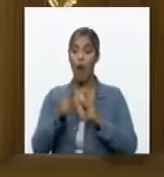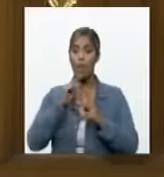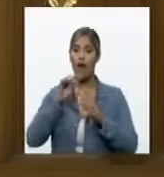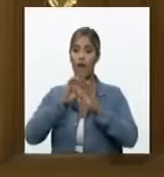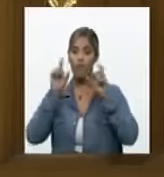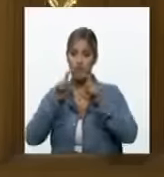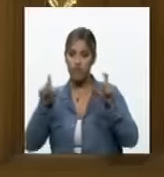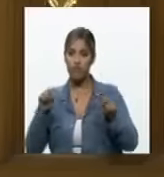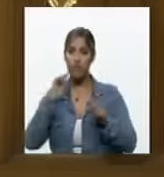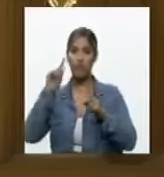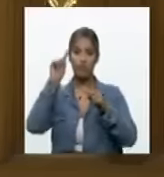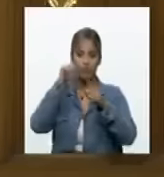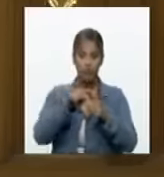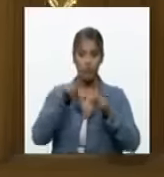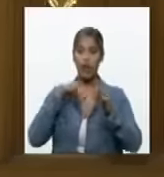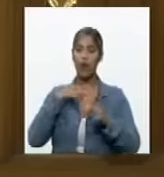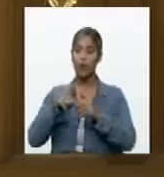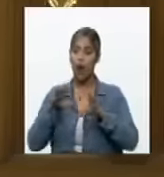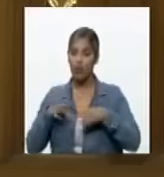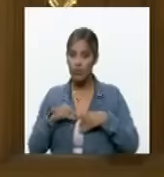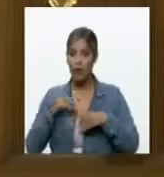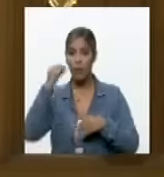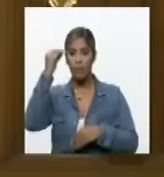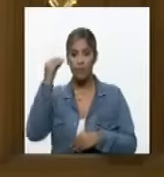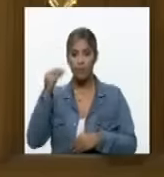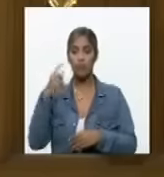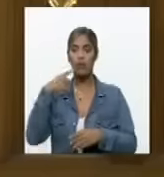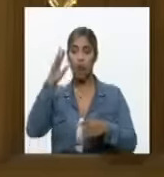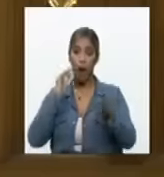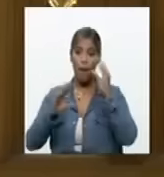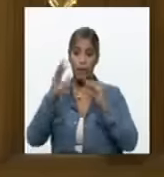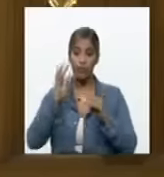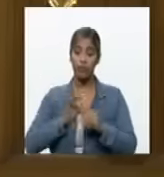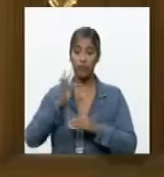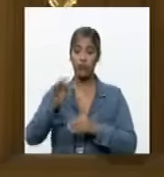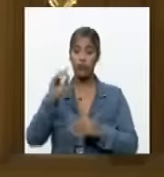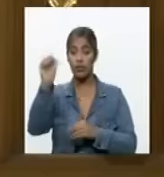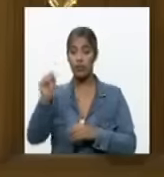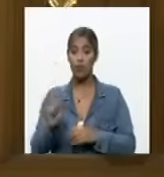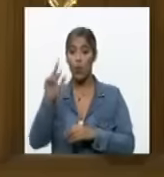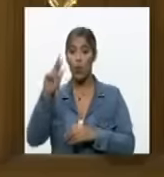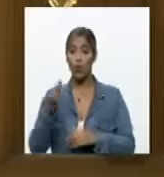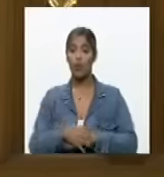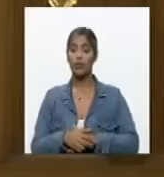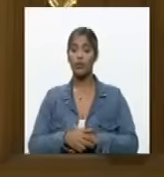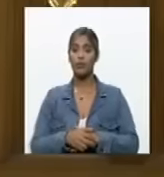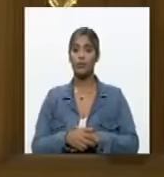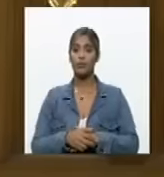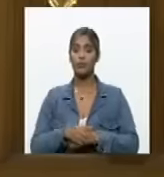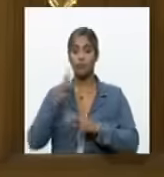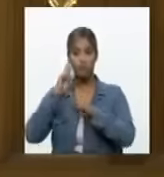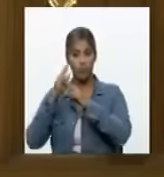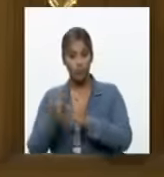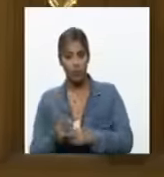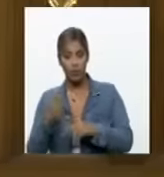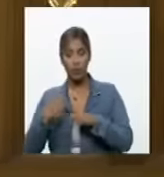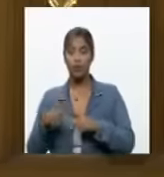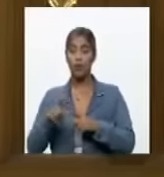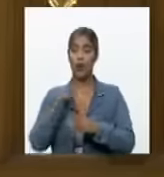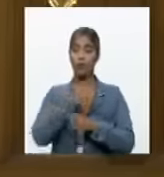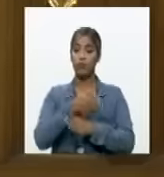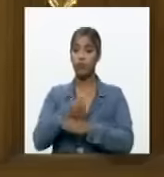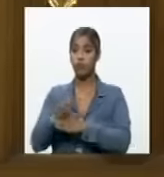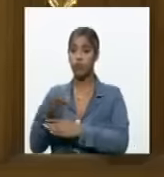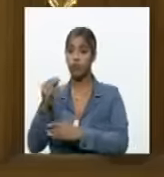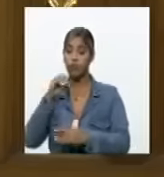al reconocimiento, enseñanza y aprendizaje del pensamiento y legado del maestro Simón Rodríguez, enalteciendo su arduo pero necesario recorrido